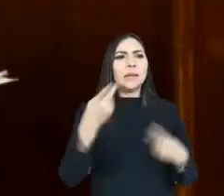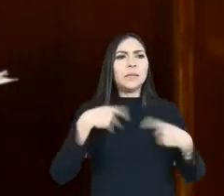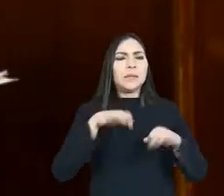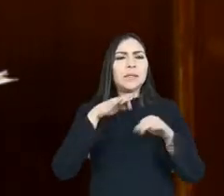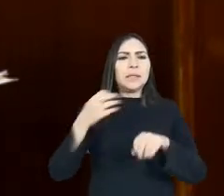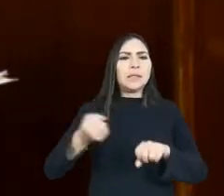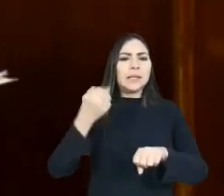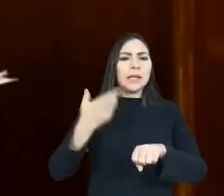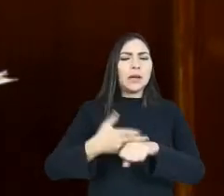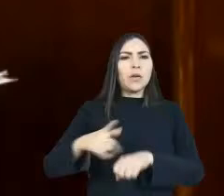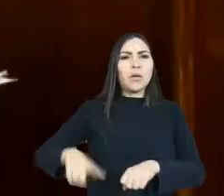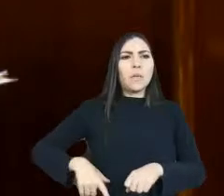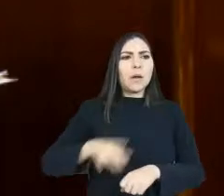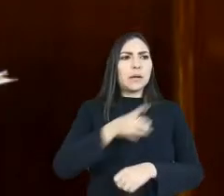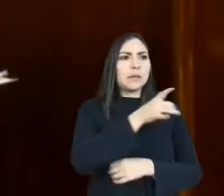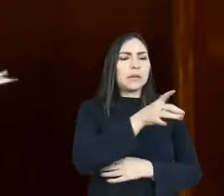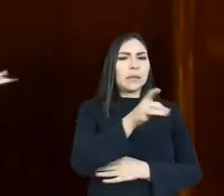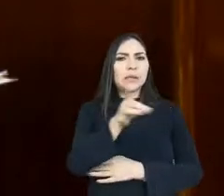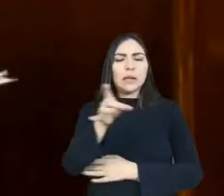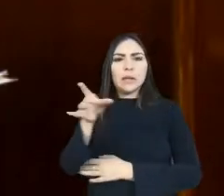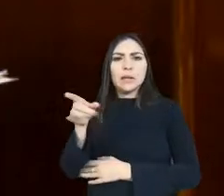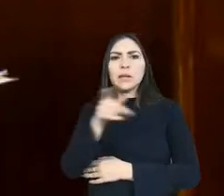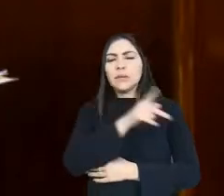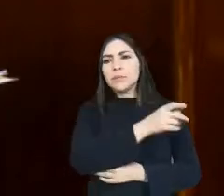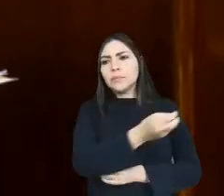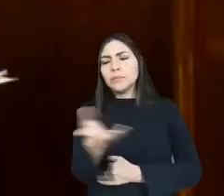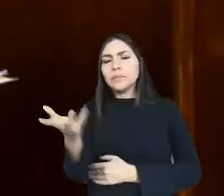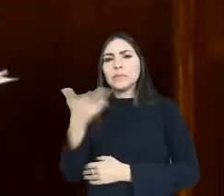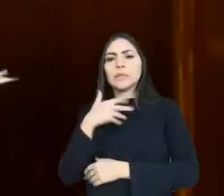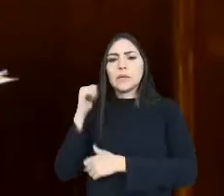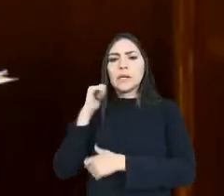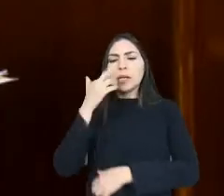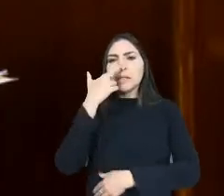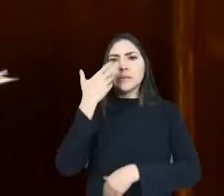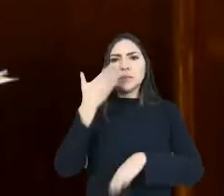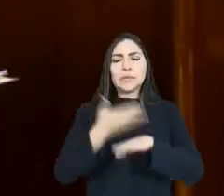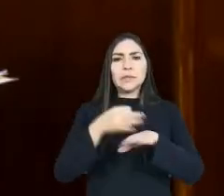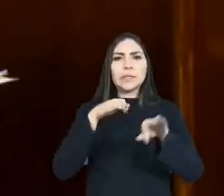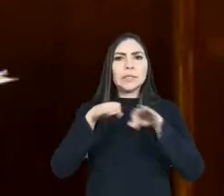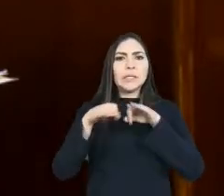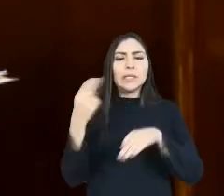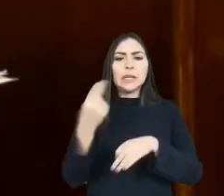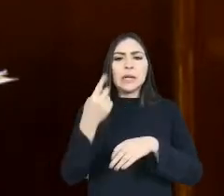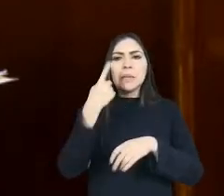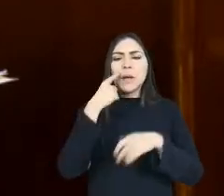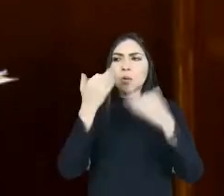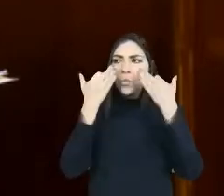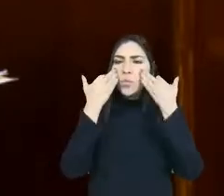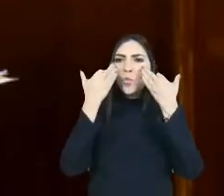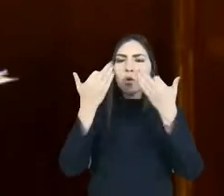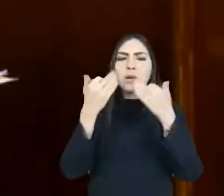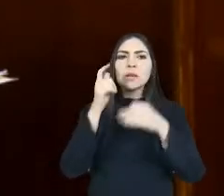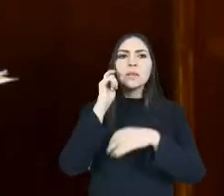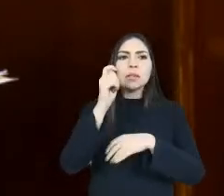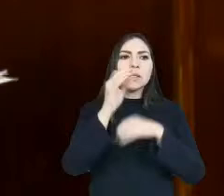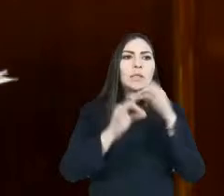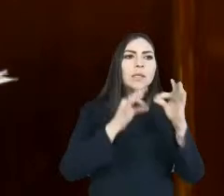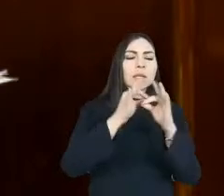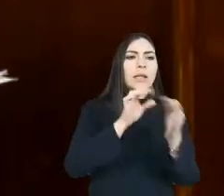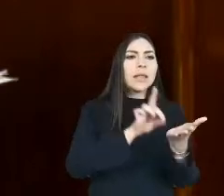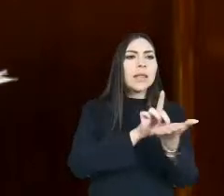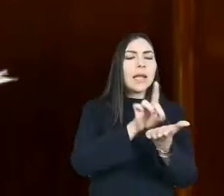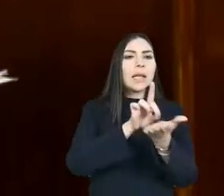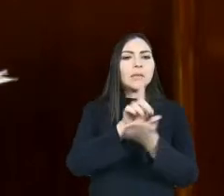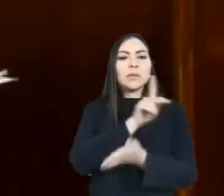de gobierno, las cuales tienen a su cargo, sin duda alguna, labores necesarias para la cristalización de los derechos sociales de las y los